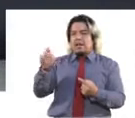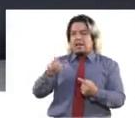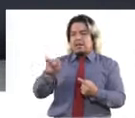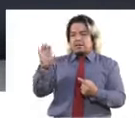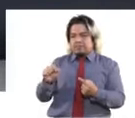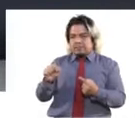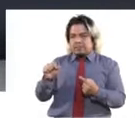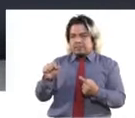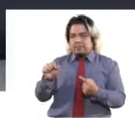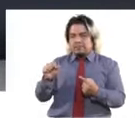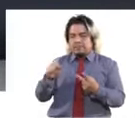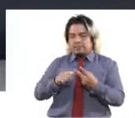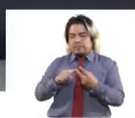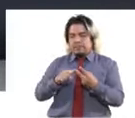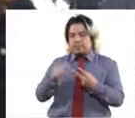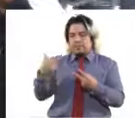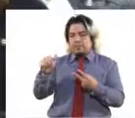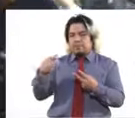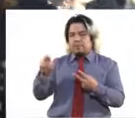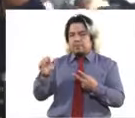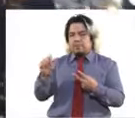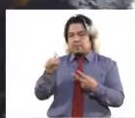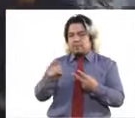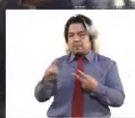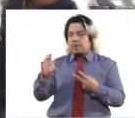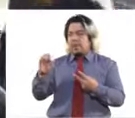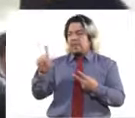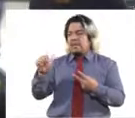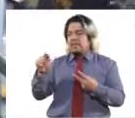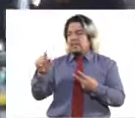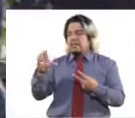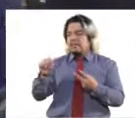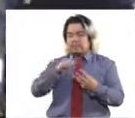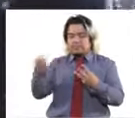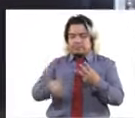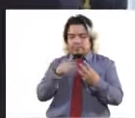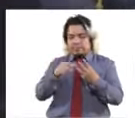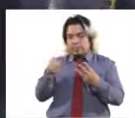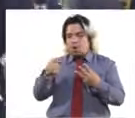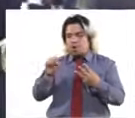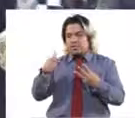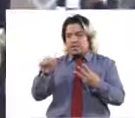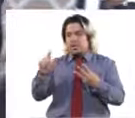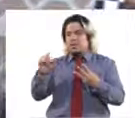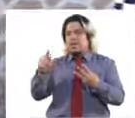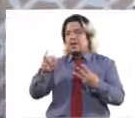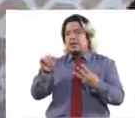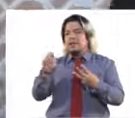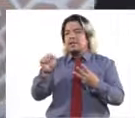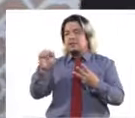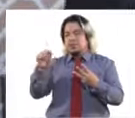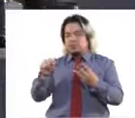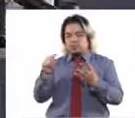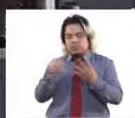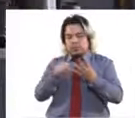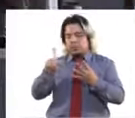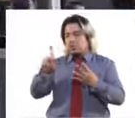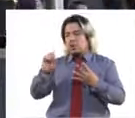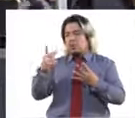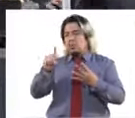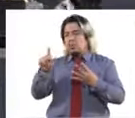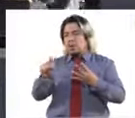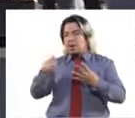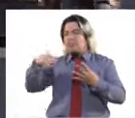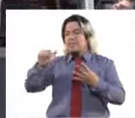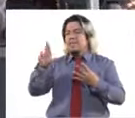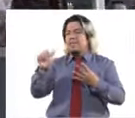Nicolás, Hernández Córdoba Leticia, González Contreras Jesús, López Suárez